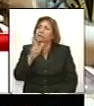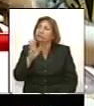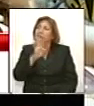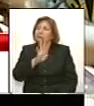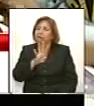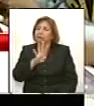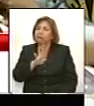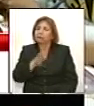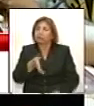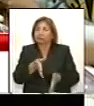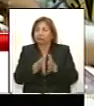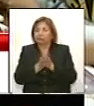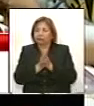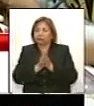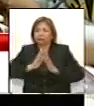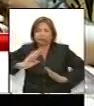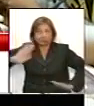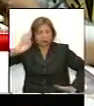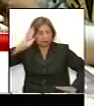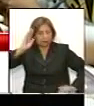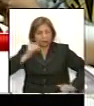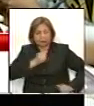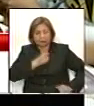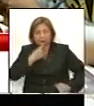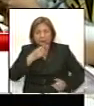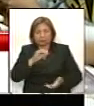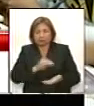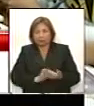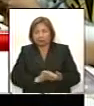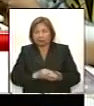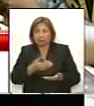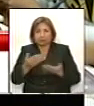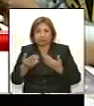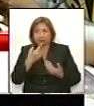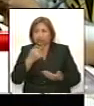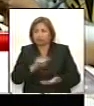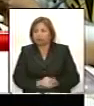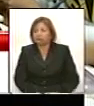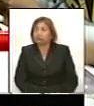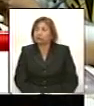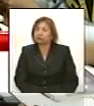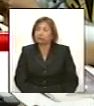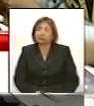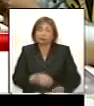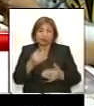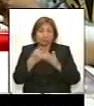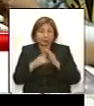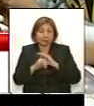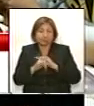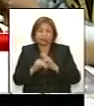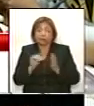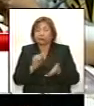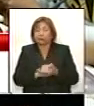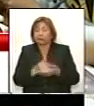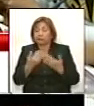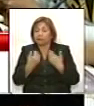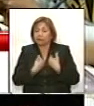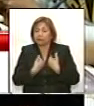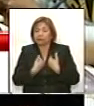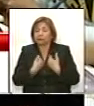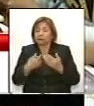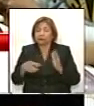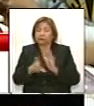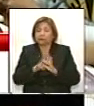que se le ha pedido expresamente a la policía es que además modifique la reglamentación interna, la directiva interna que tienen en el marco de la